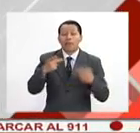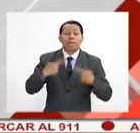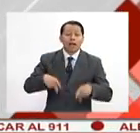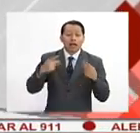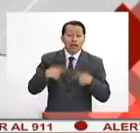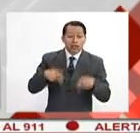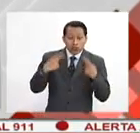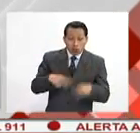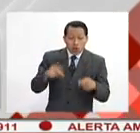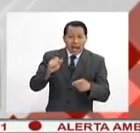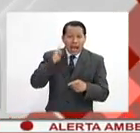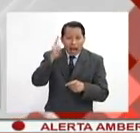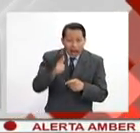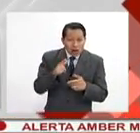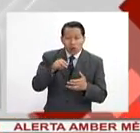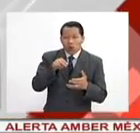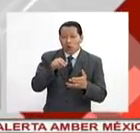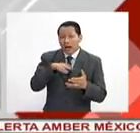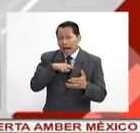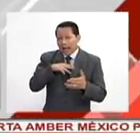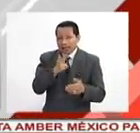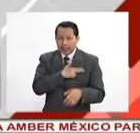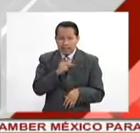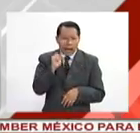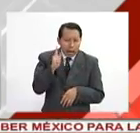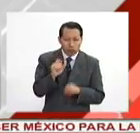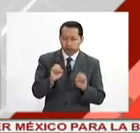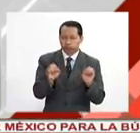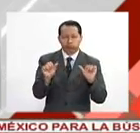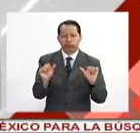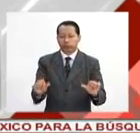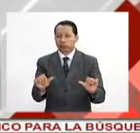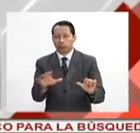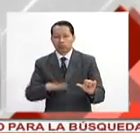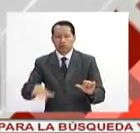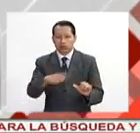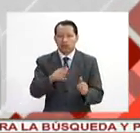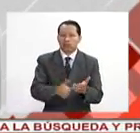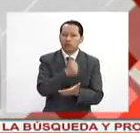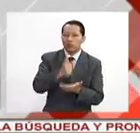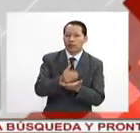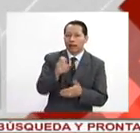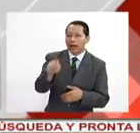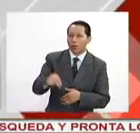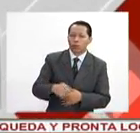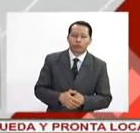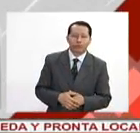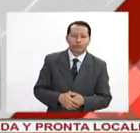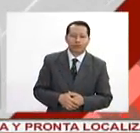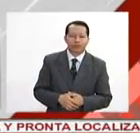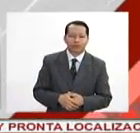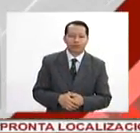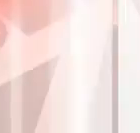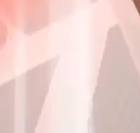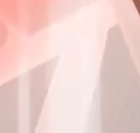estos hechos resultara herida. Esto, le digo, en plena ciudad de Cancún.